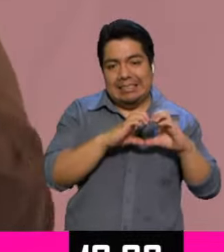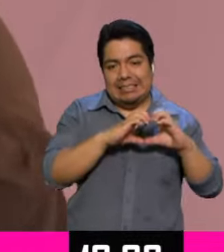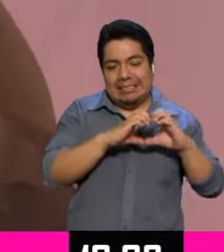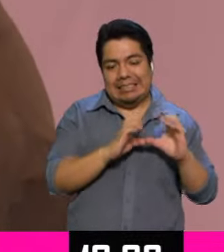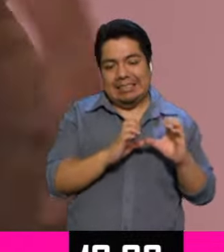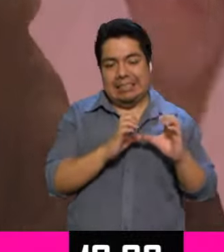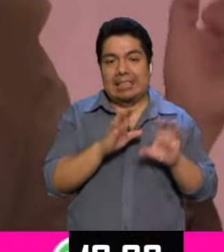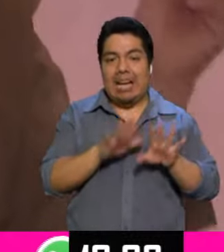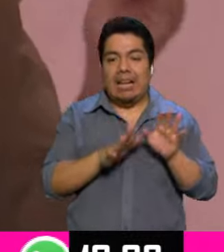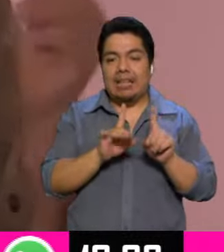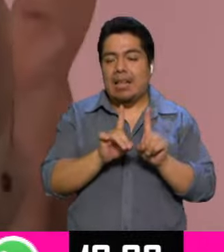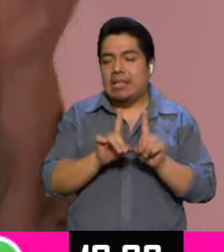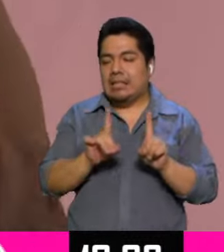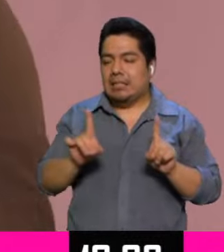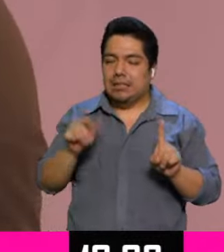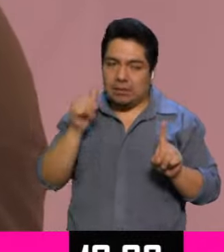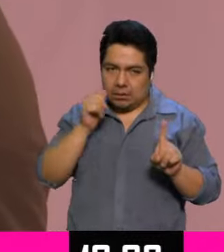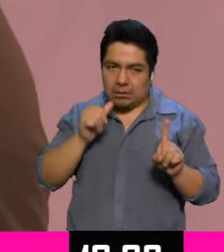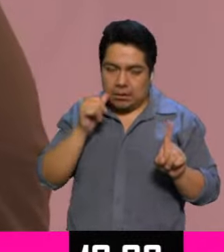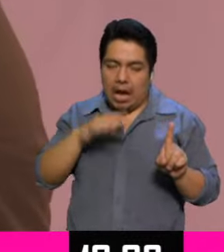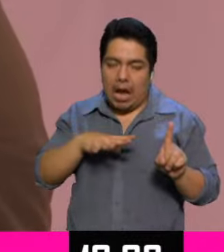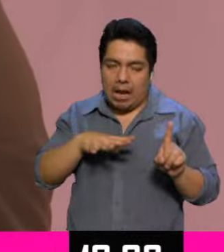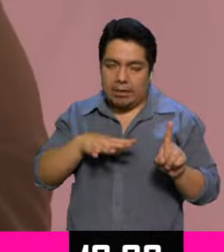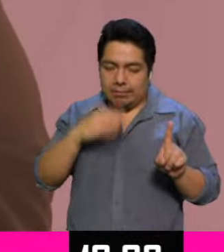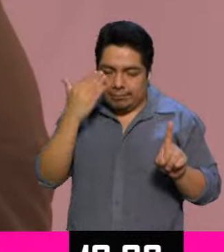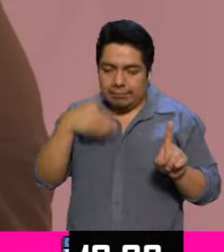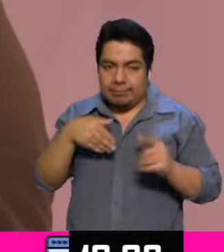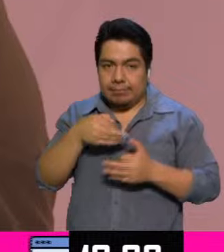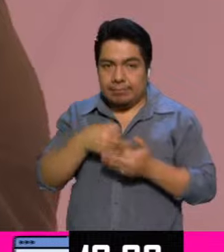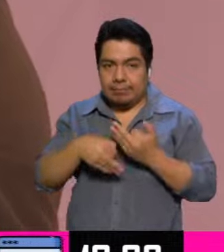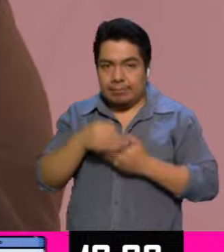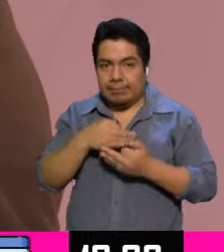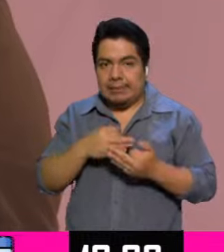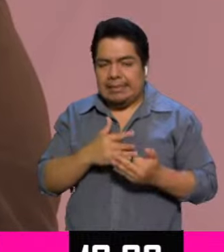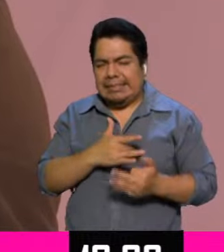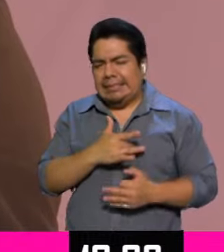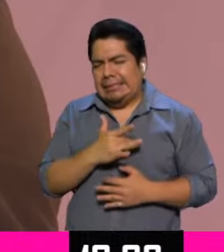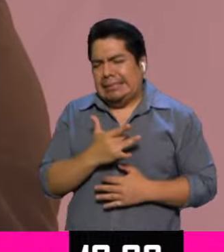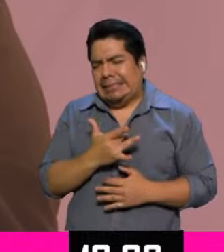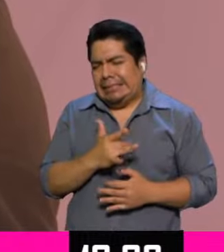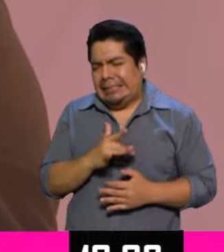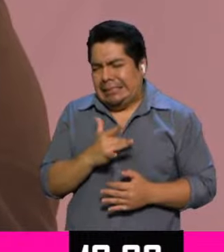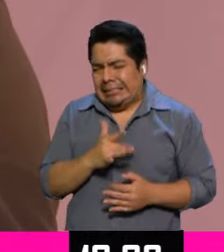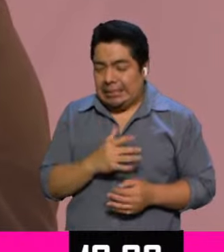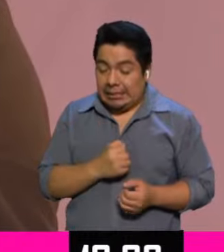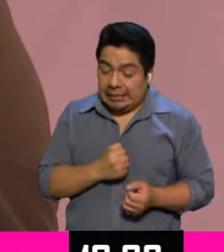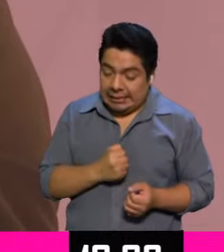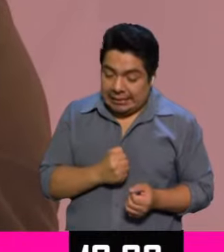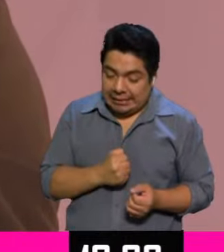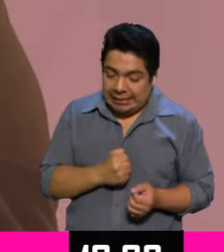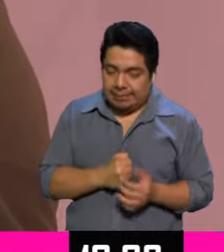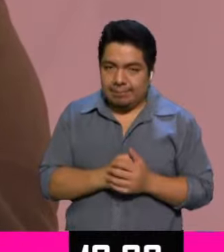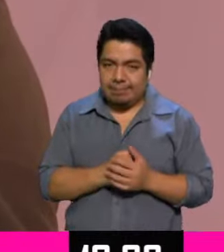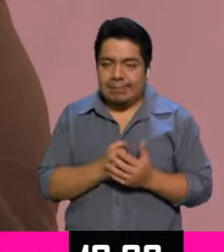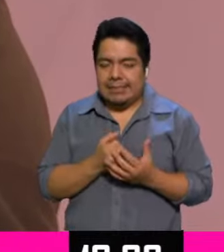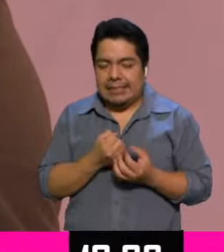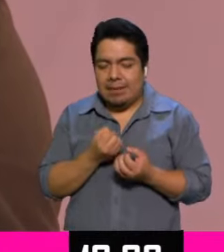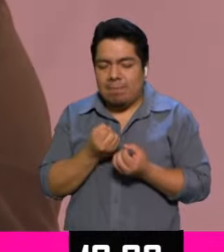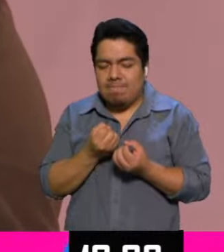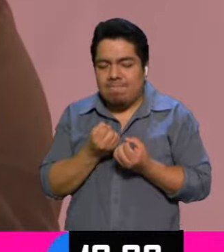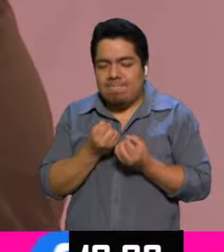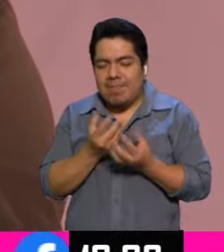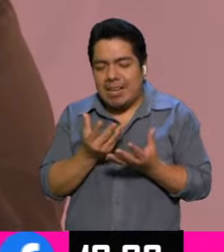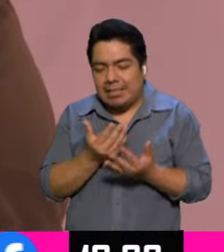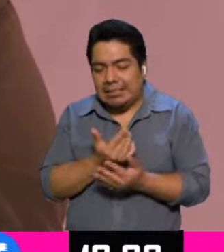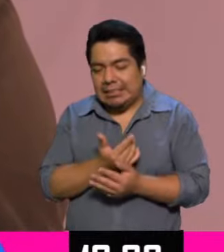repente creo que todos tenemos y pues que duelen, ¿verdad? Y una manera de sacarlo, de